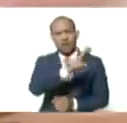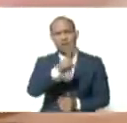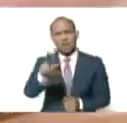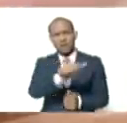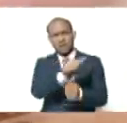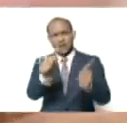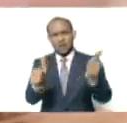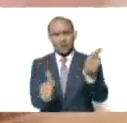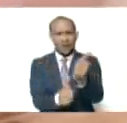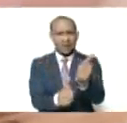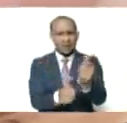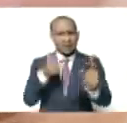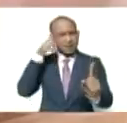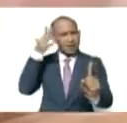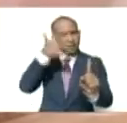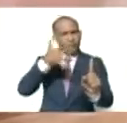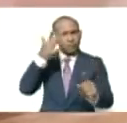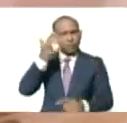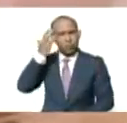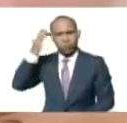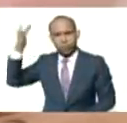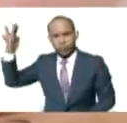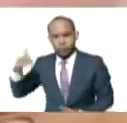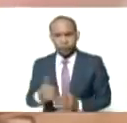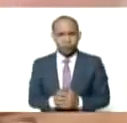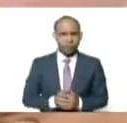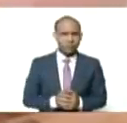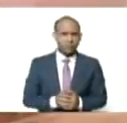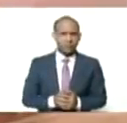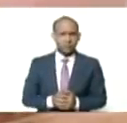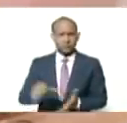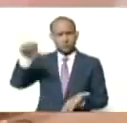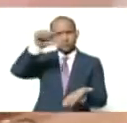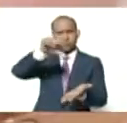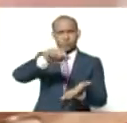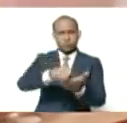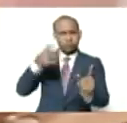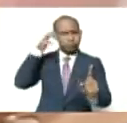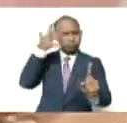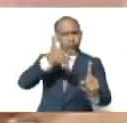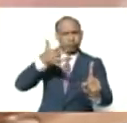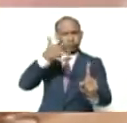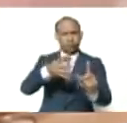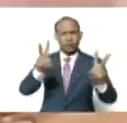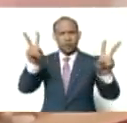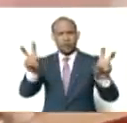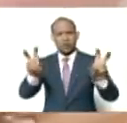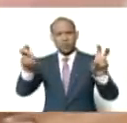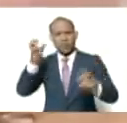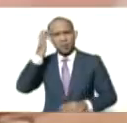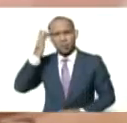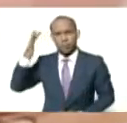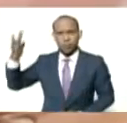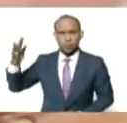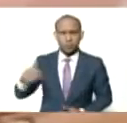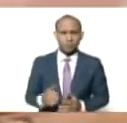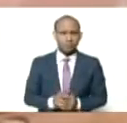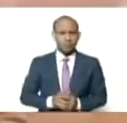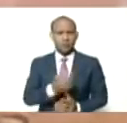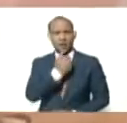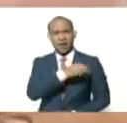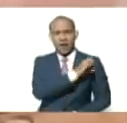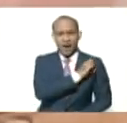Vicepresidencia de Formación Ideológica y debe centrar su componente formativo en términos ideológicos,